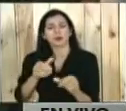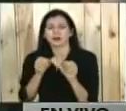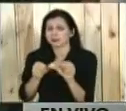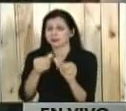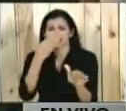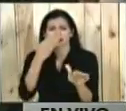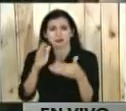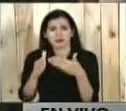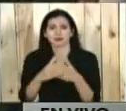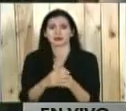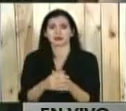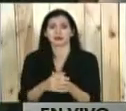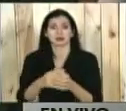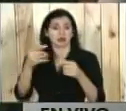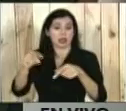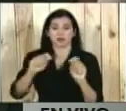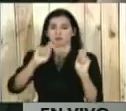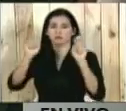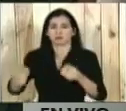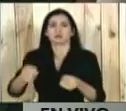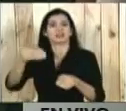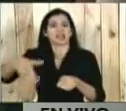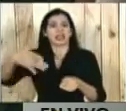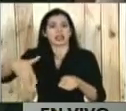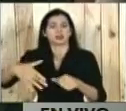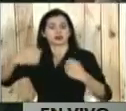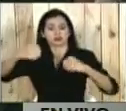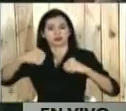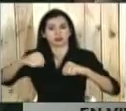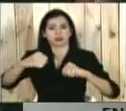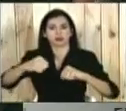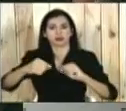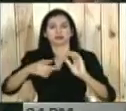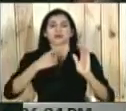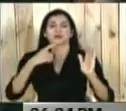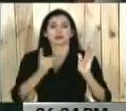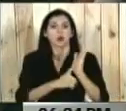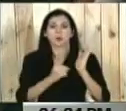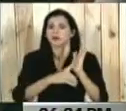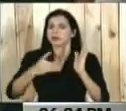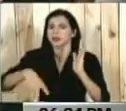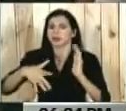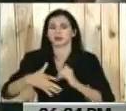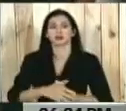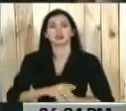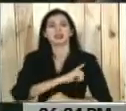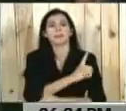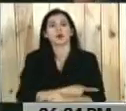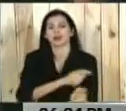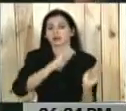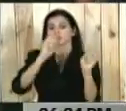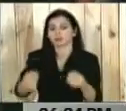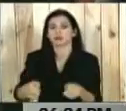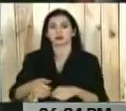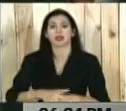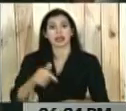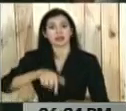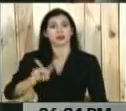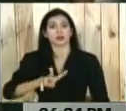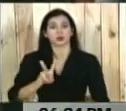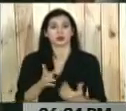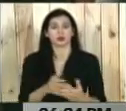los años en el ejercicio de sus derechos y en el ejercicio del poder en Venezuela. Así que ha sido, yo podría resumir,